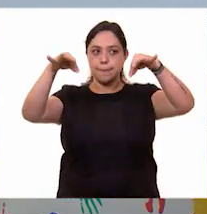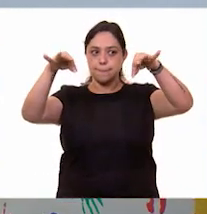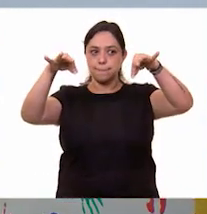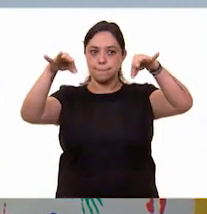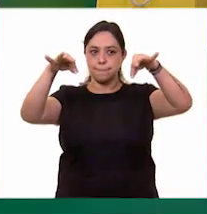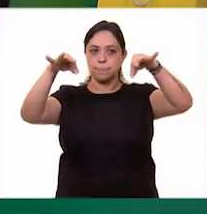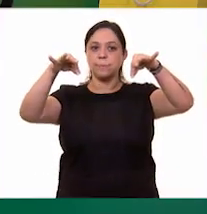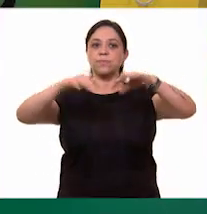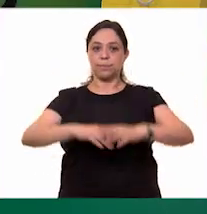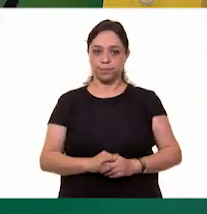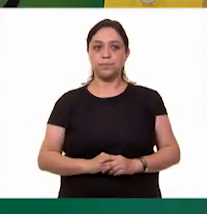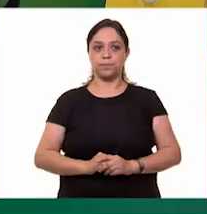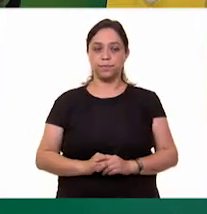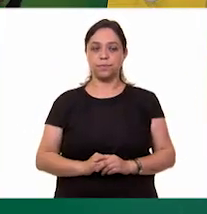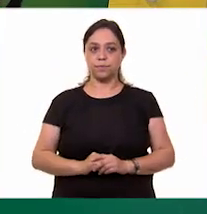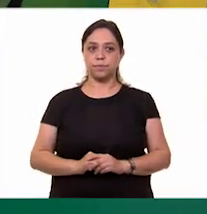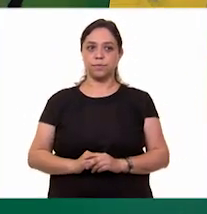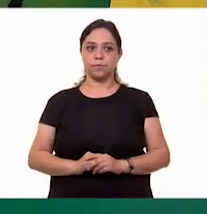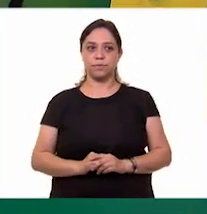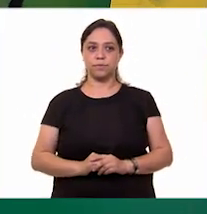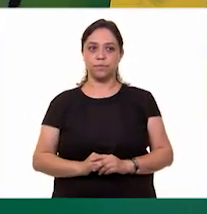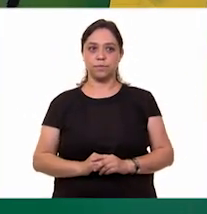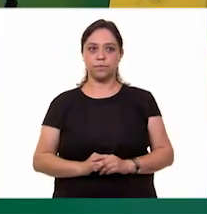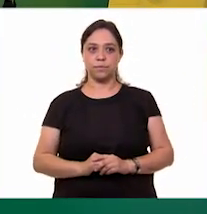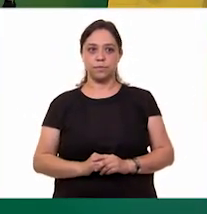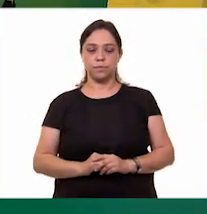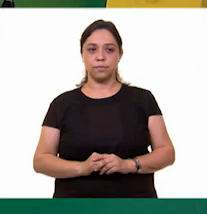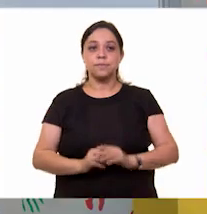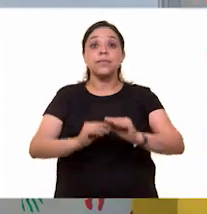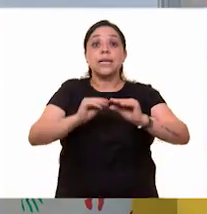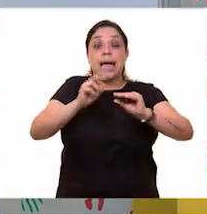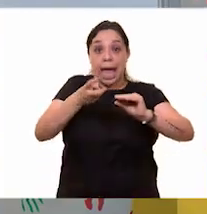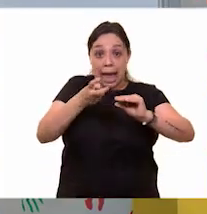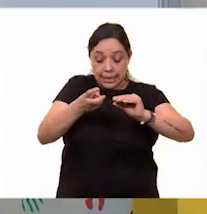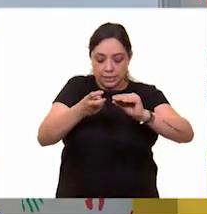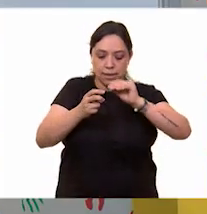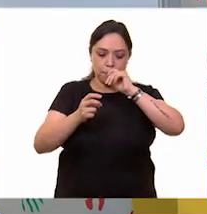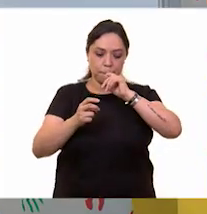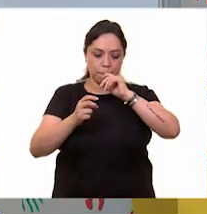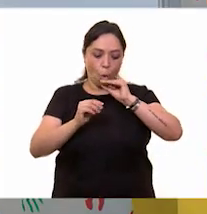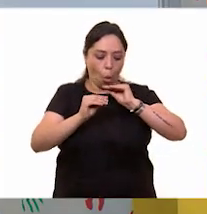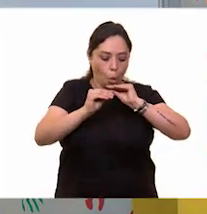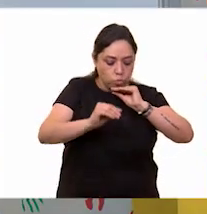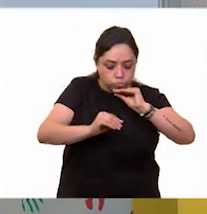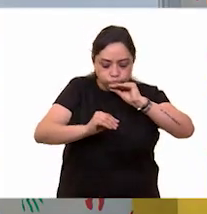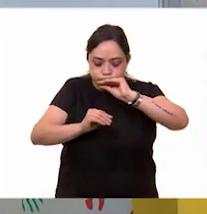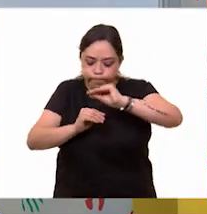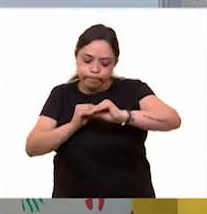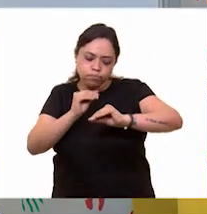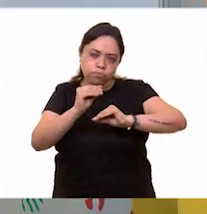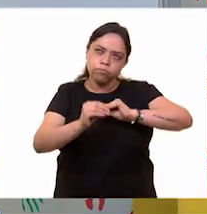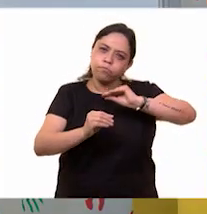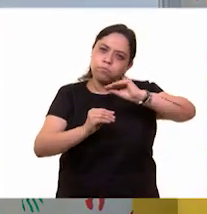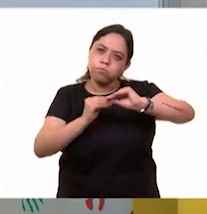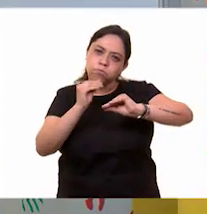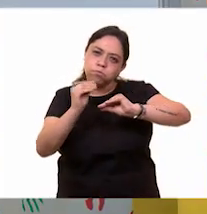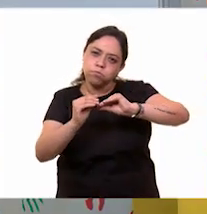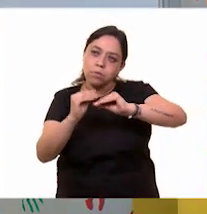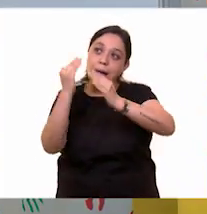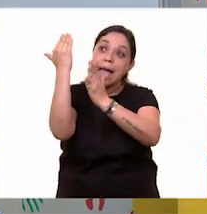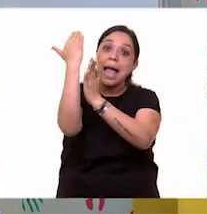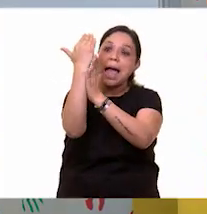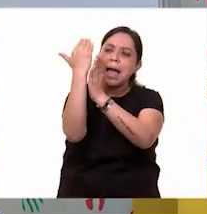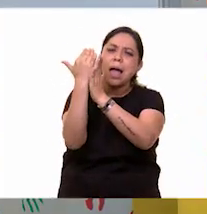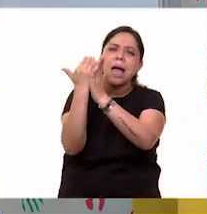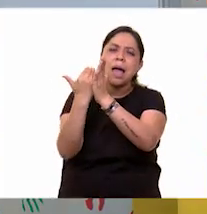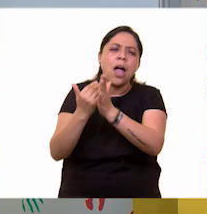Tomo una hoja grande yo también, muy bien. Y vamos a ir creando este mantel de acuerdo a las características que nos indica en la tabla.